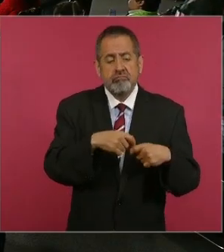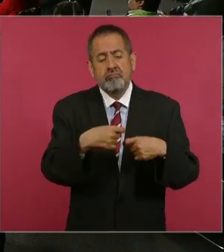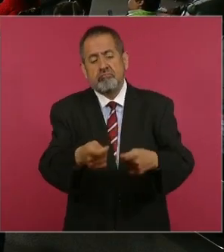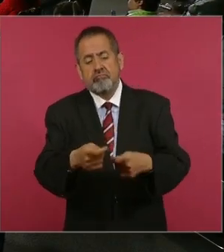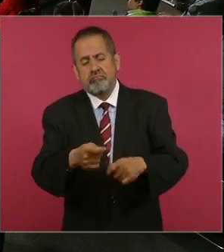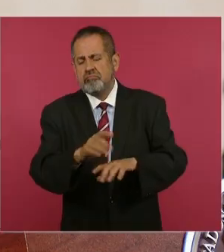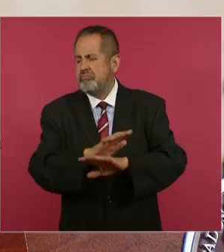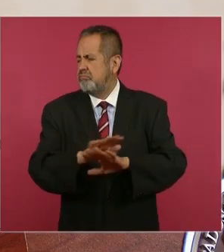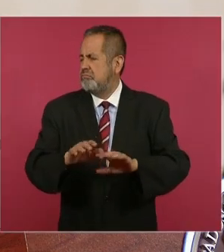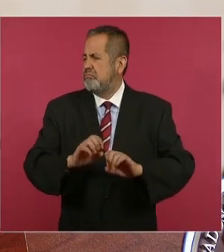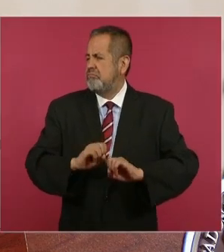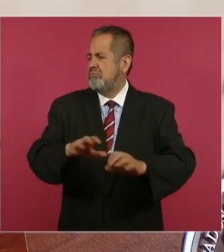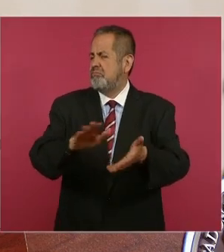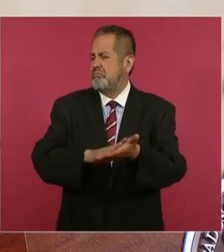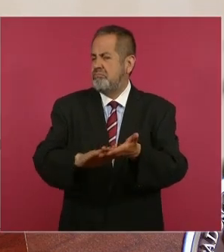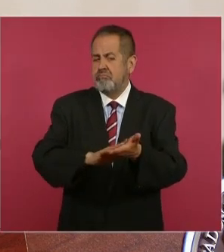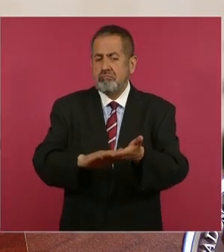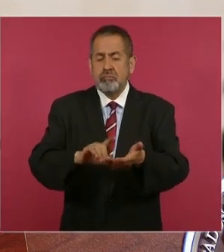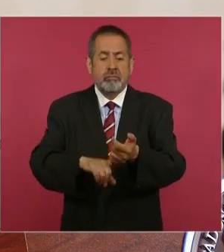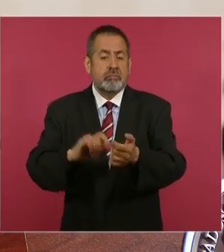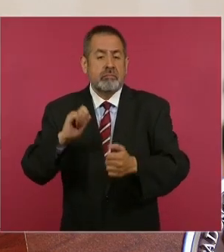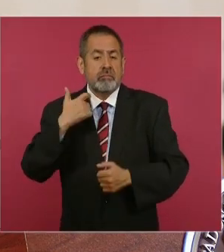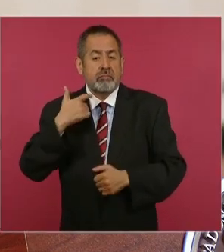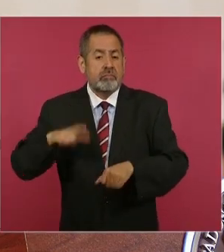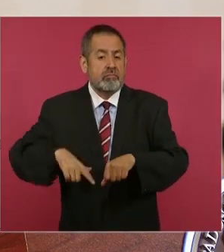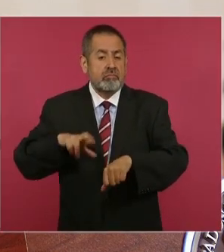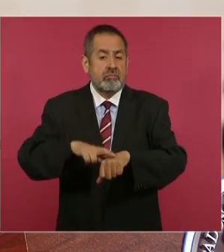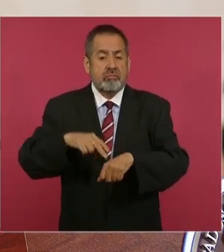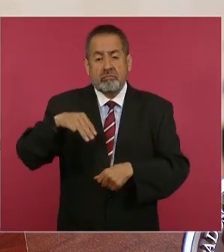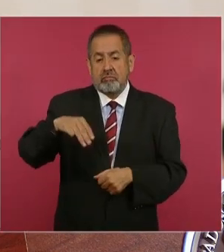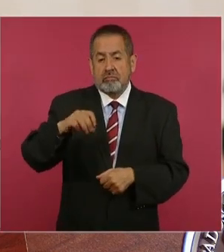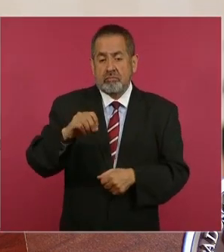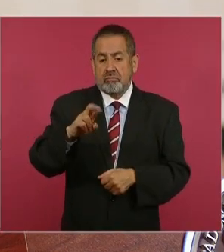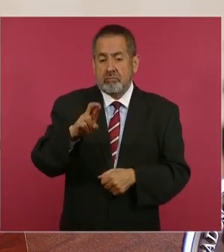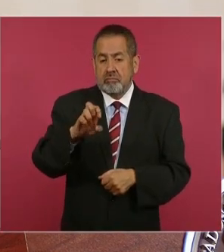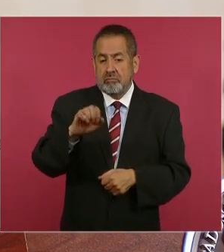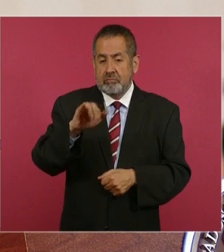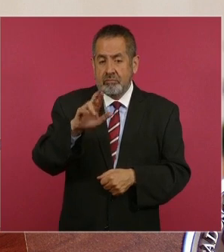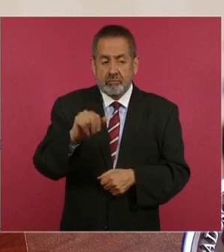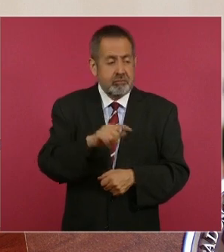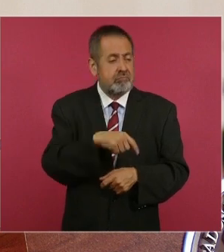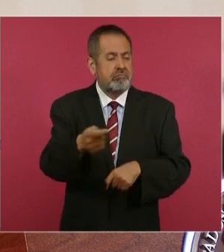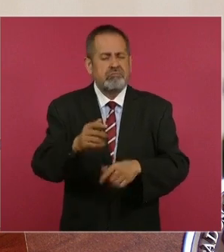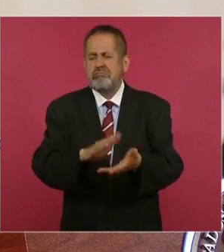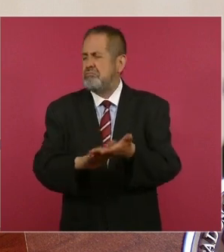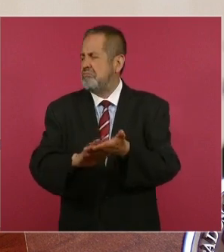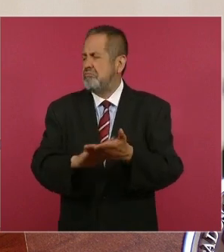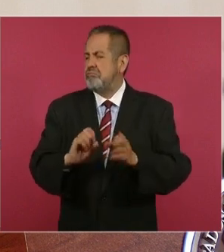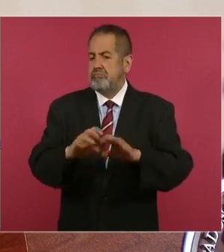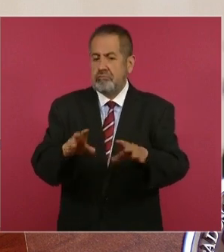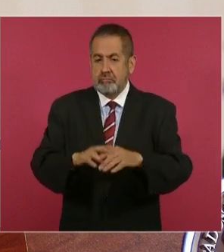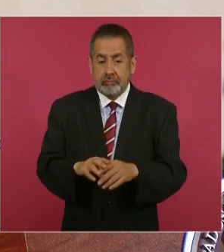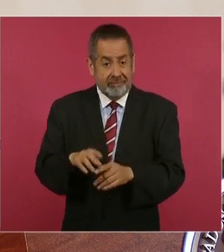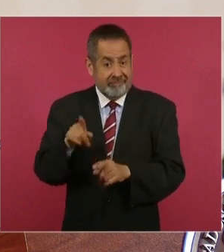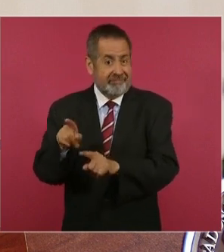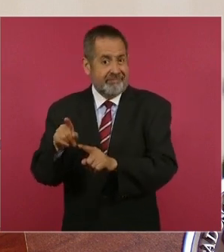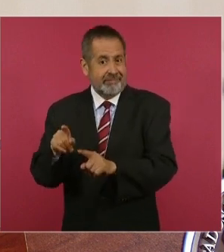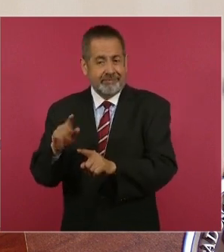a el exgobernador Moreira antes de que terminara